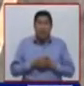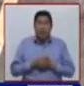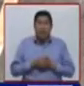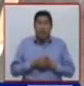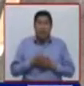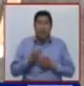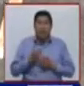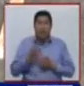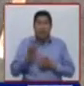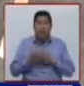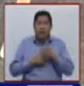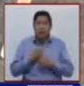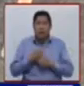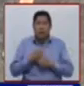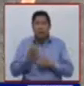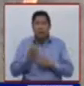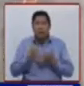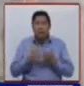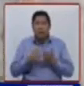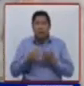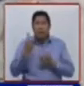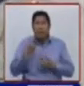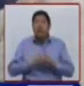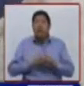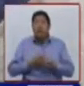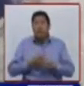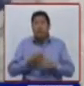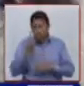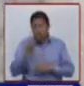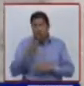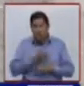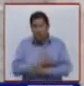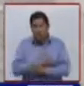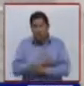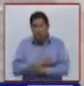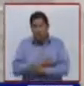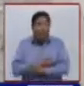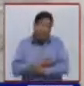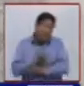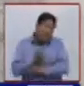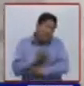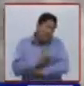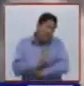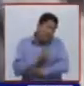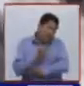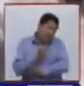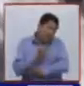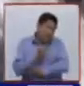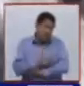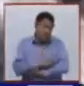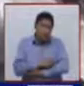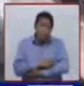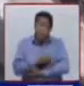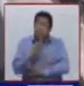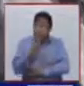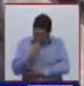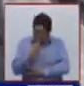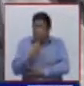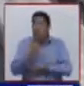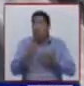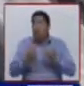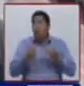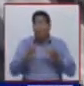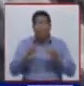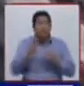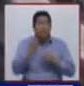Uno es de 2 años y el otro es de 2 meses. Que lo tiene en brazos, justamente él. ¿Ahora está resfriadito? Ahora no, recién